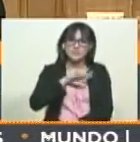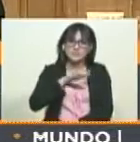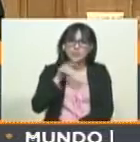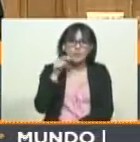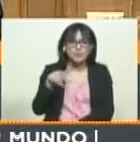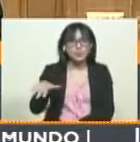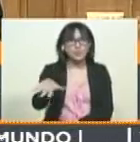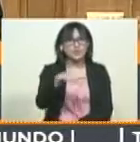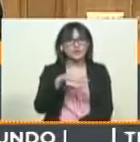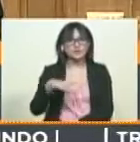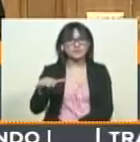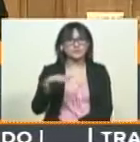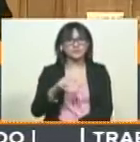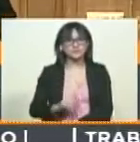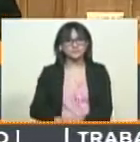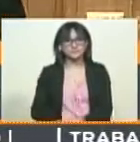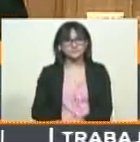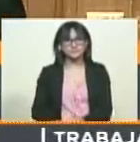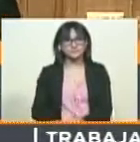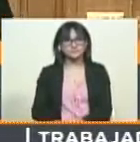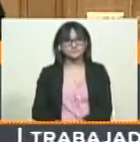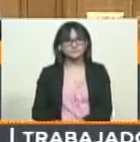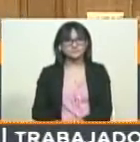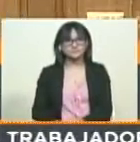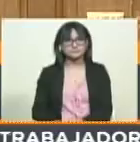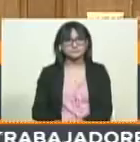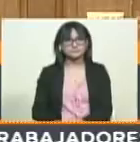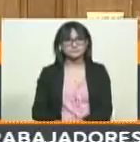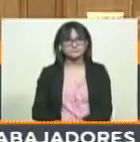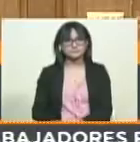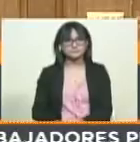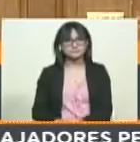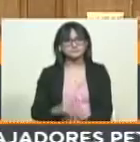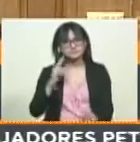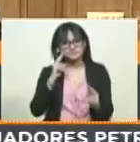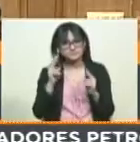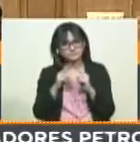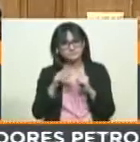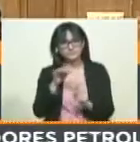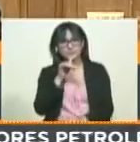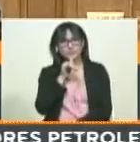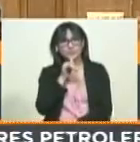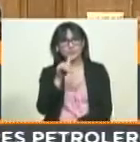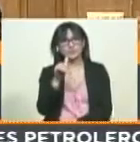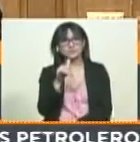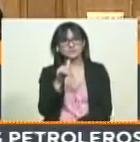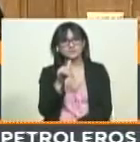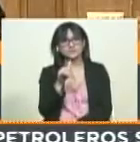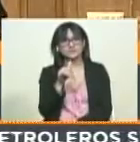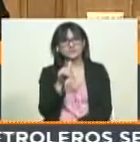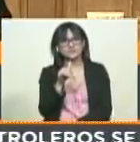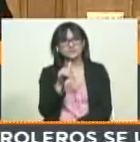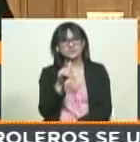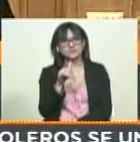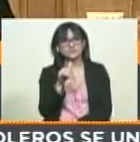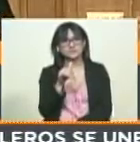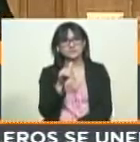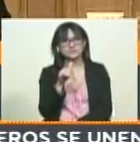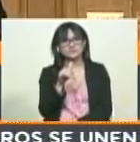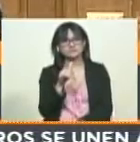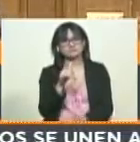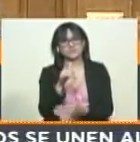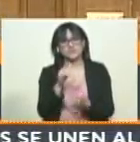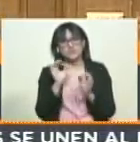pueblo. Enseguida que se conoció la noticia, el general de ejército y yo enviamos sendos mensajes